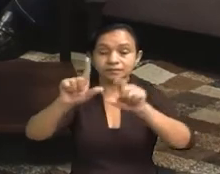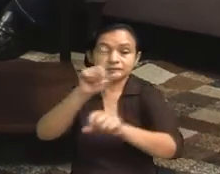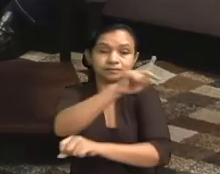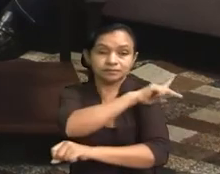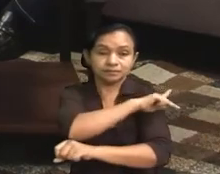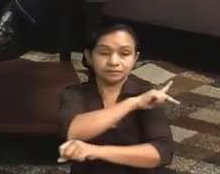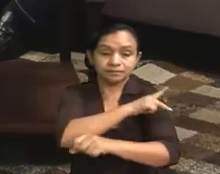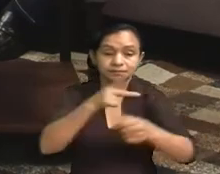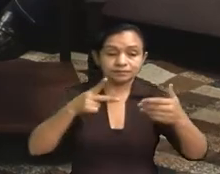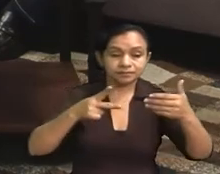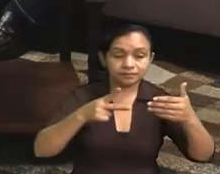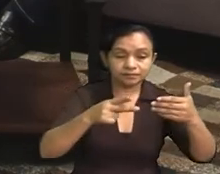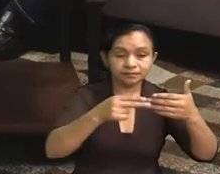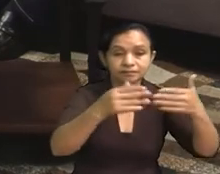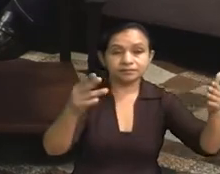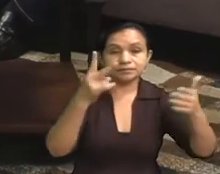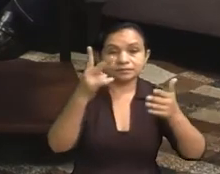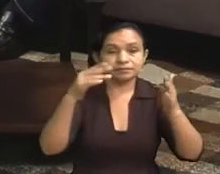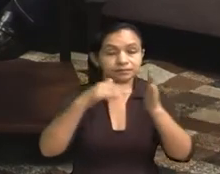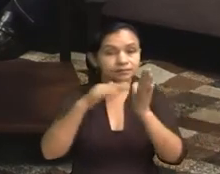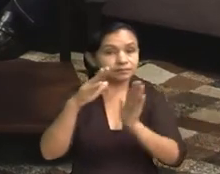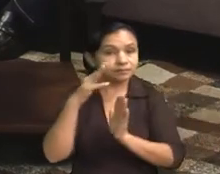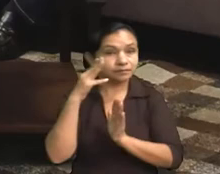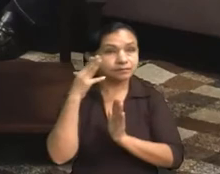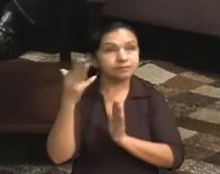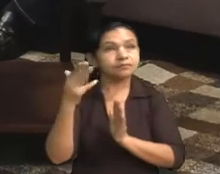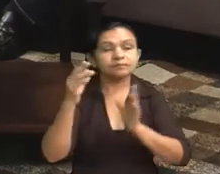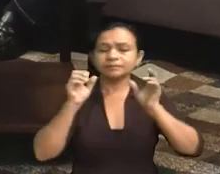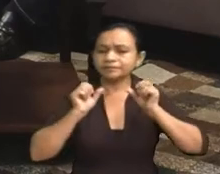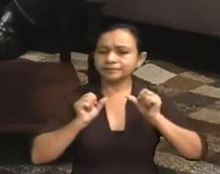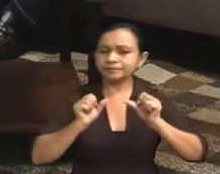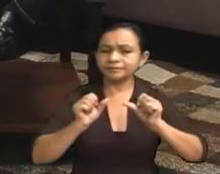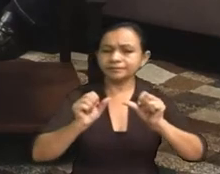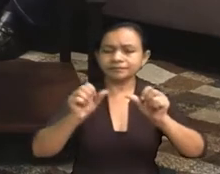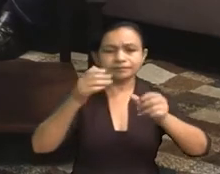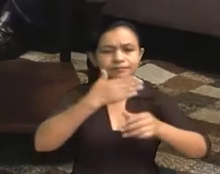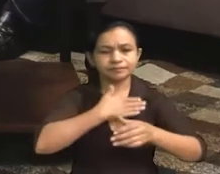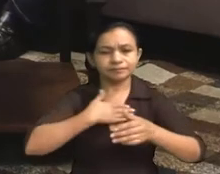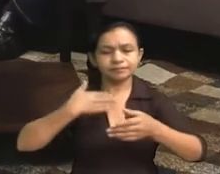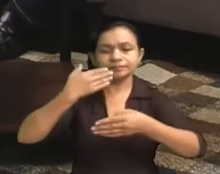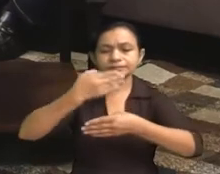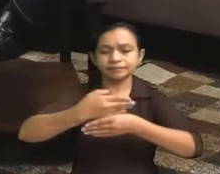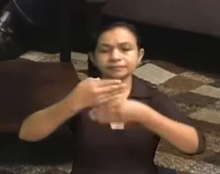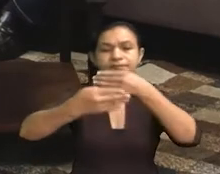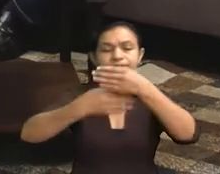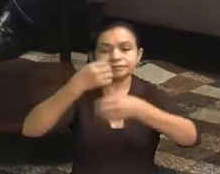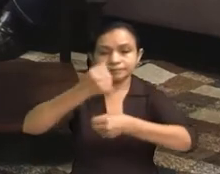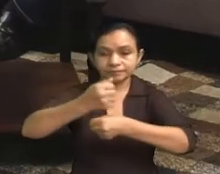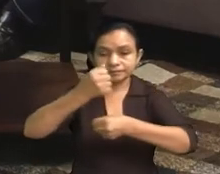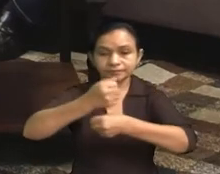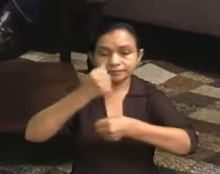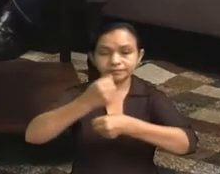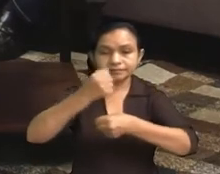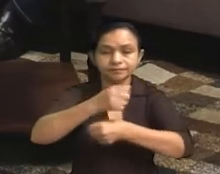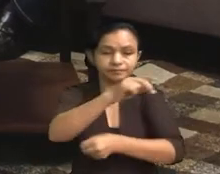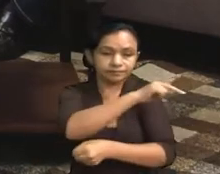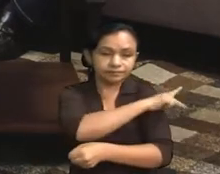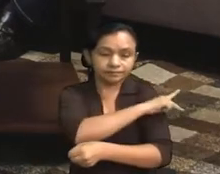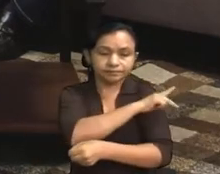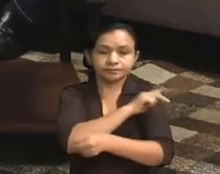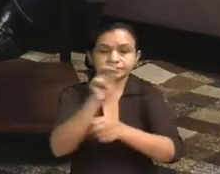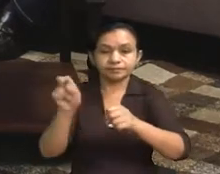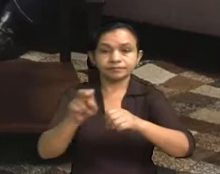inaugurado en el año 2019 y vamos a continuar mejorando las condiciones de trabajo de nuestra Policía